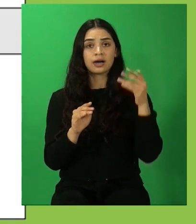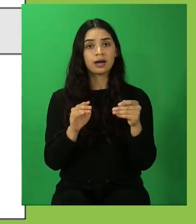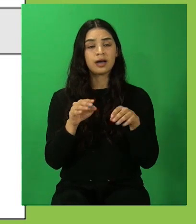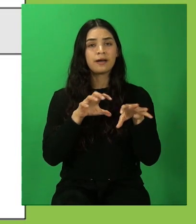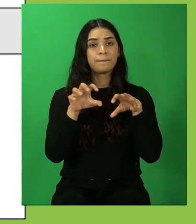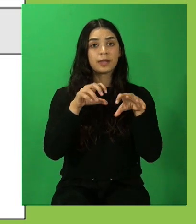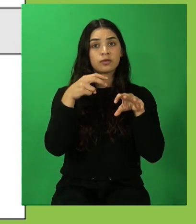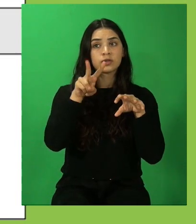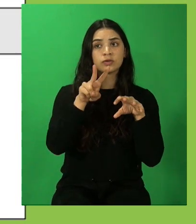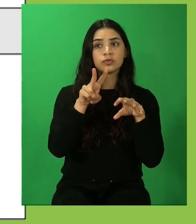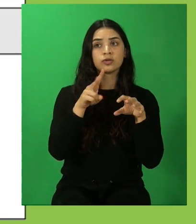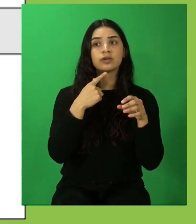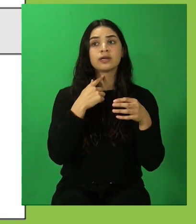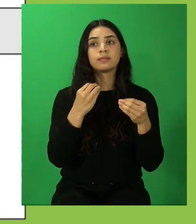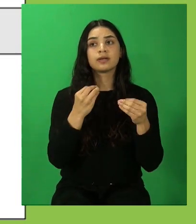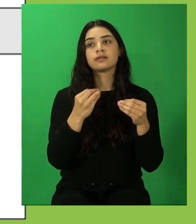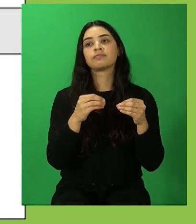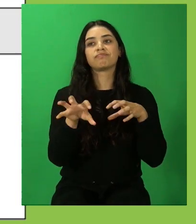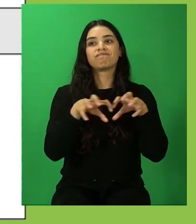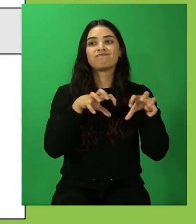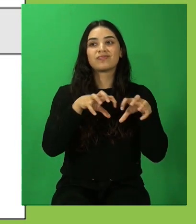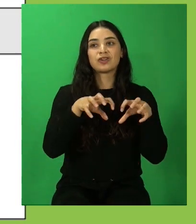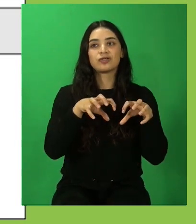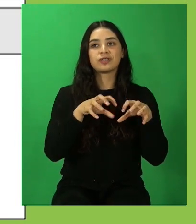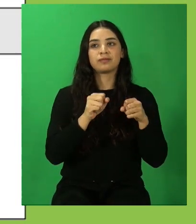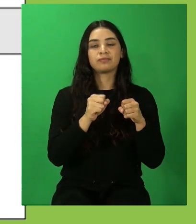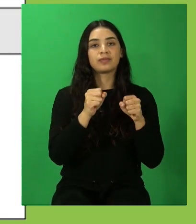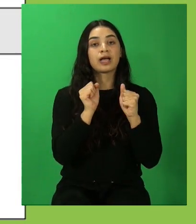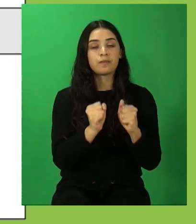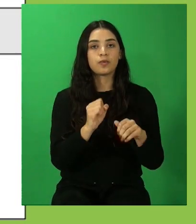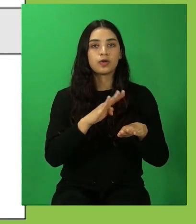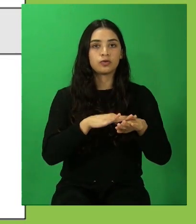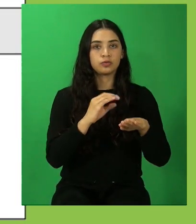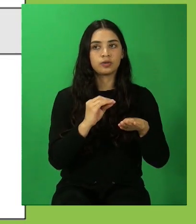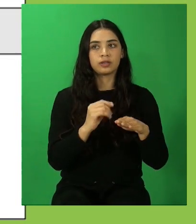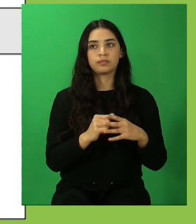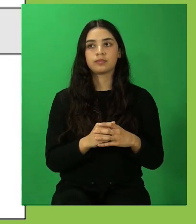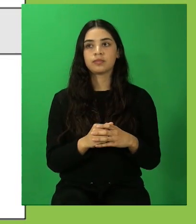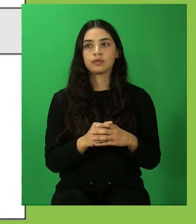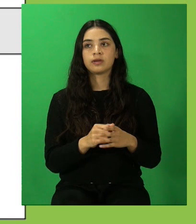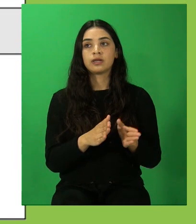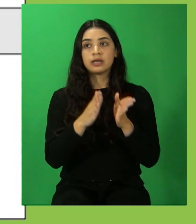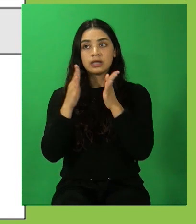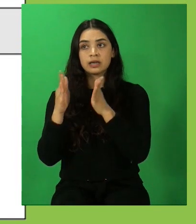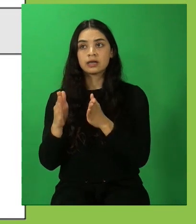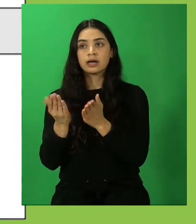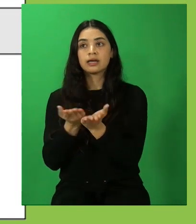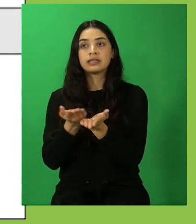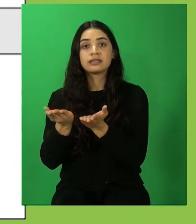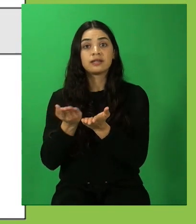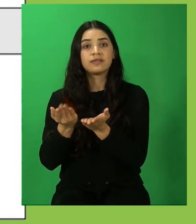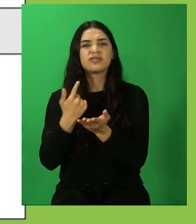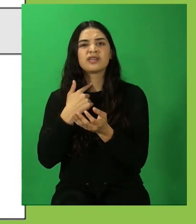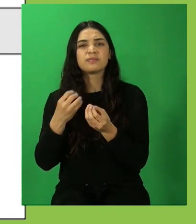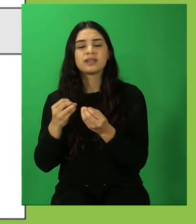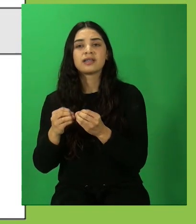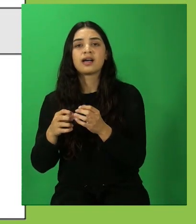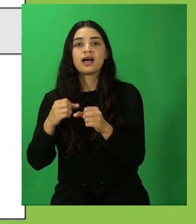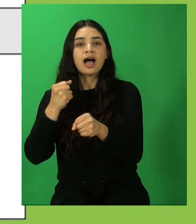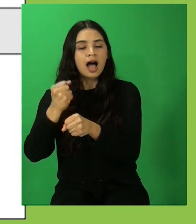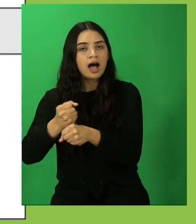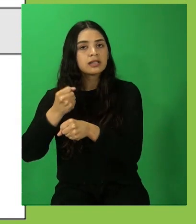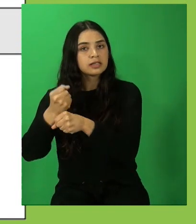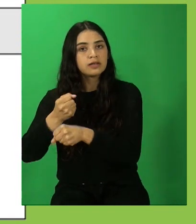tanto, obviamente usted es un objeto que va a poder tocar y es un producto. Es una actividad, la educación es